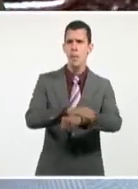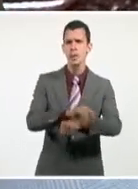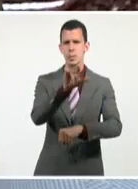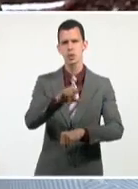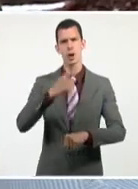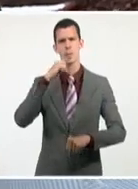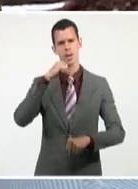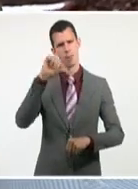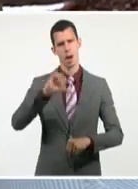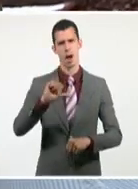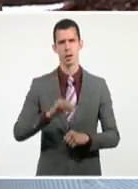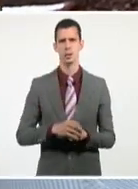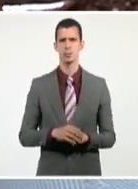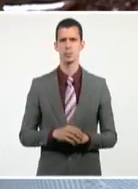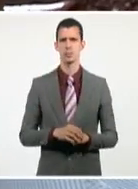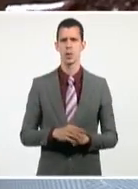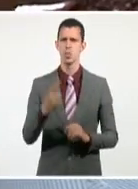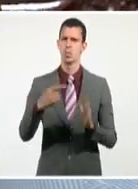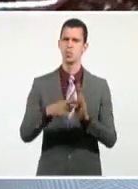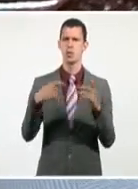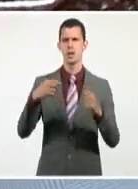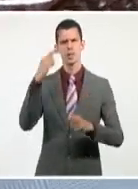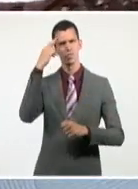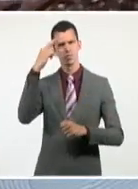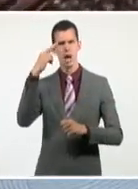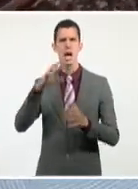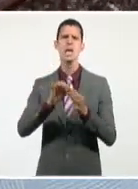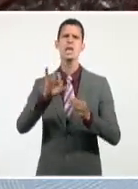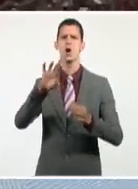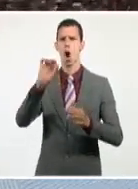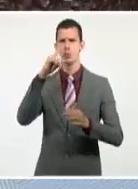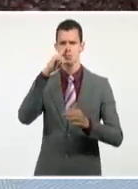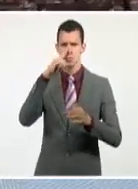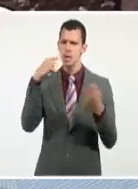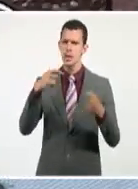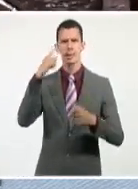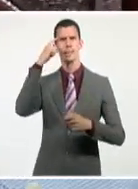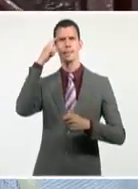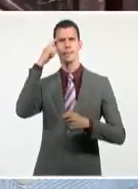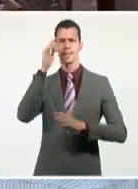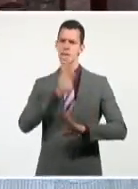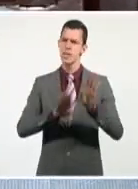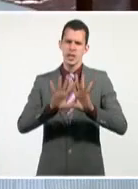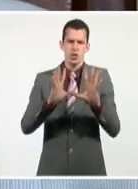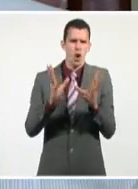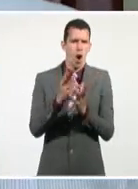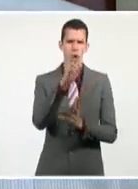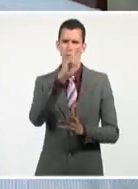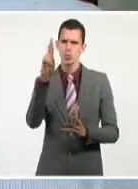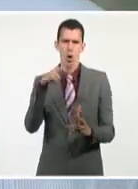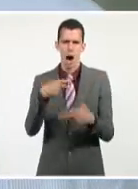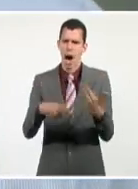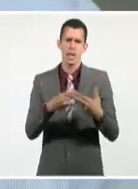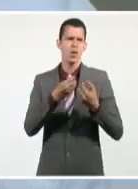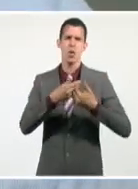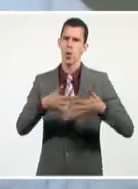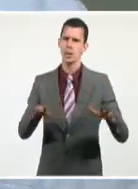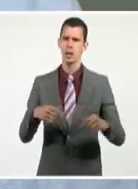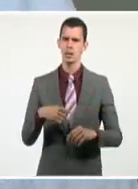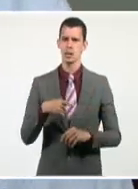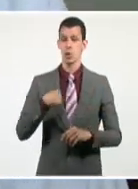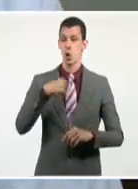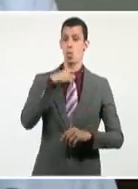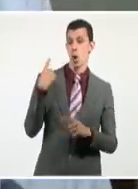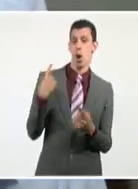todo, defender la Revolución Cubana al precio que sea necesario, incluido al precio de nuestras vidas, porque